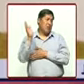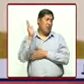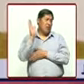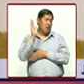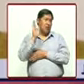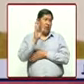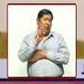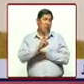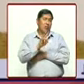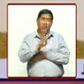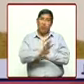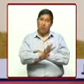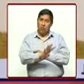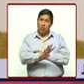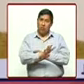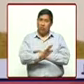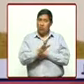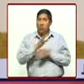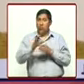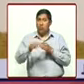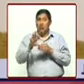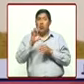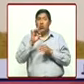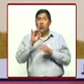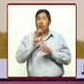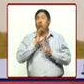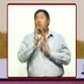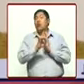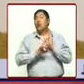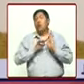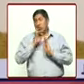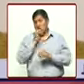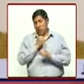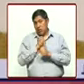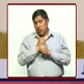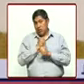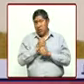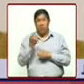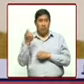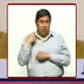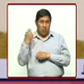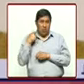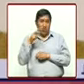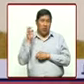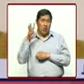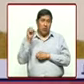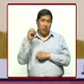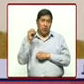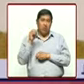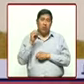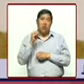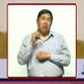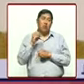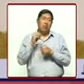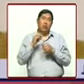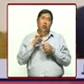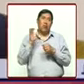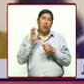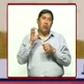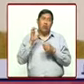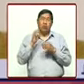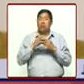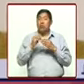2, 4 de la tarde, cumpliendo 8 horas de trabajo de presentación y cobrando entre 350, 300 bolivianos hasta